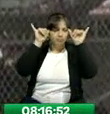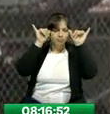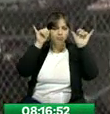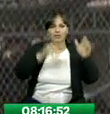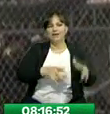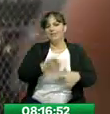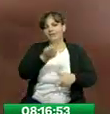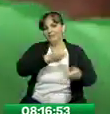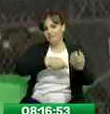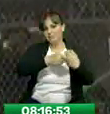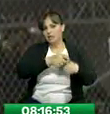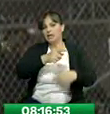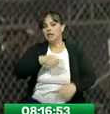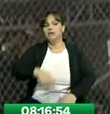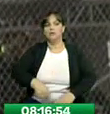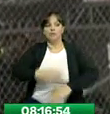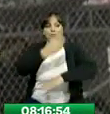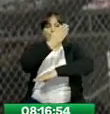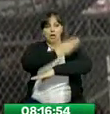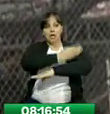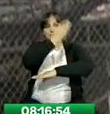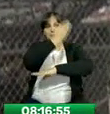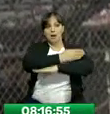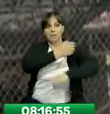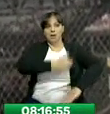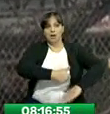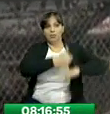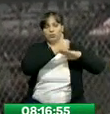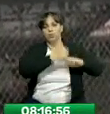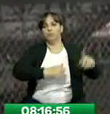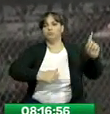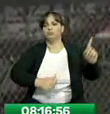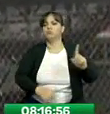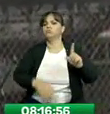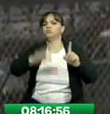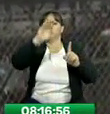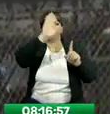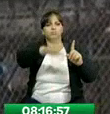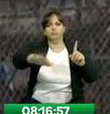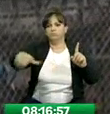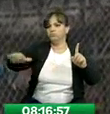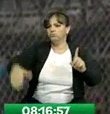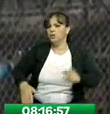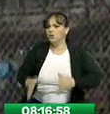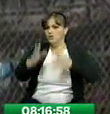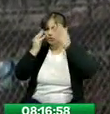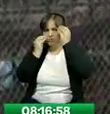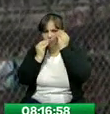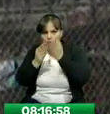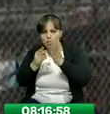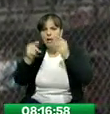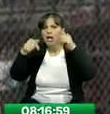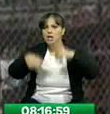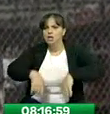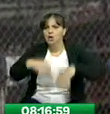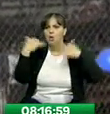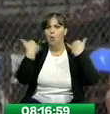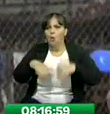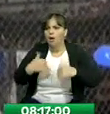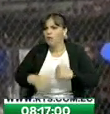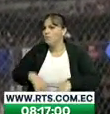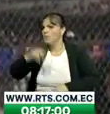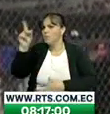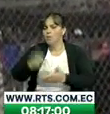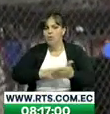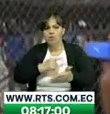infante se paró frente a todos y les manifestó que el bingo no se iba a desarrollar ante la falta de requisitos